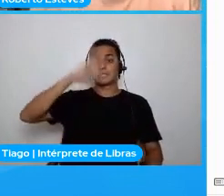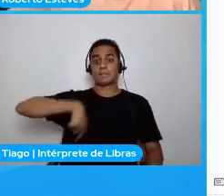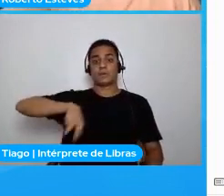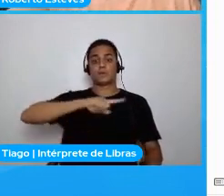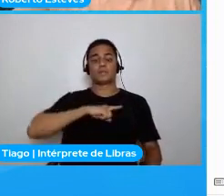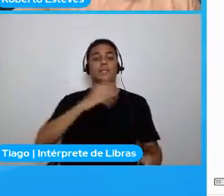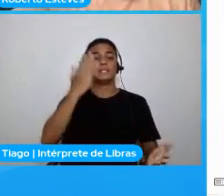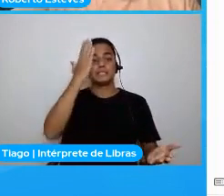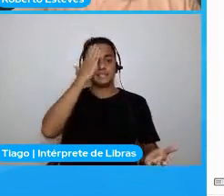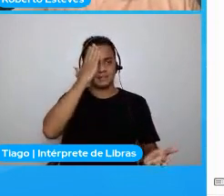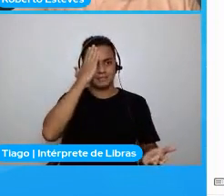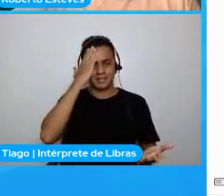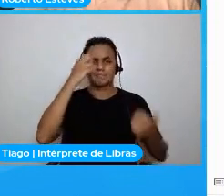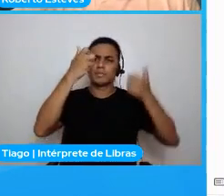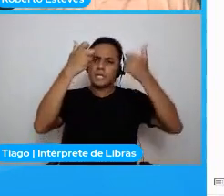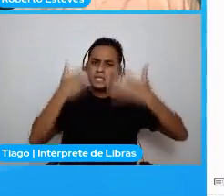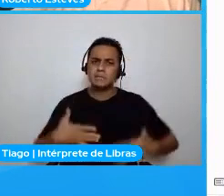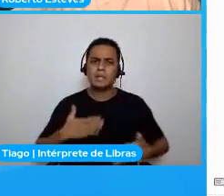qué.